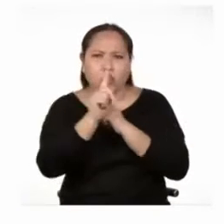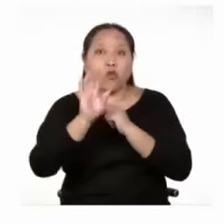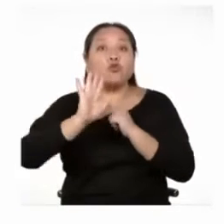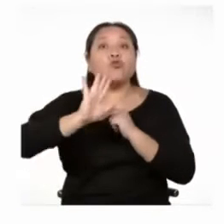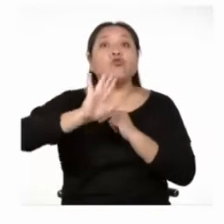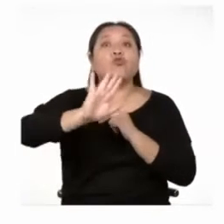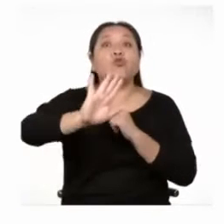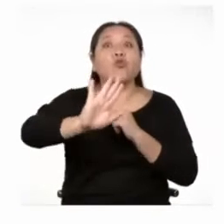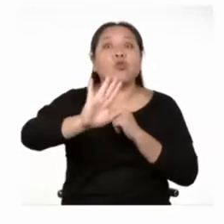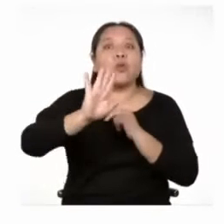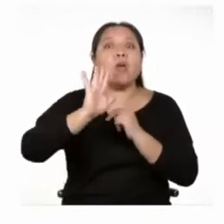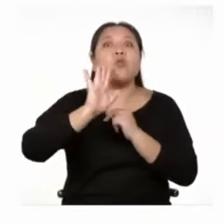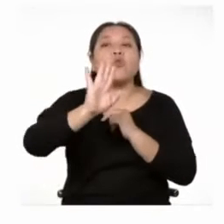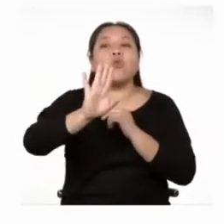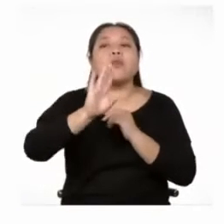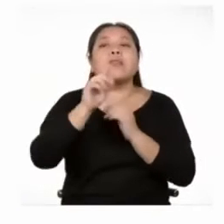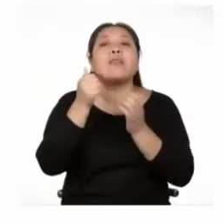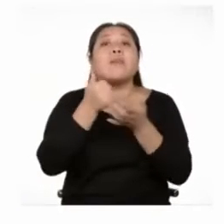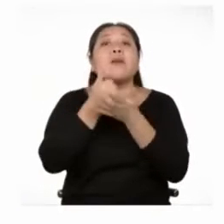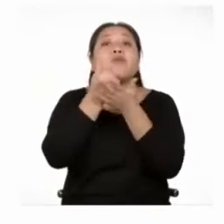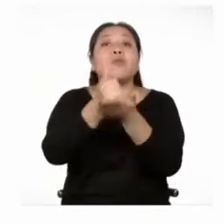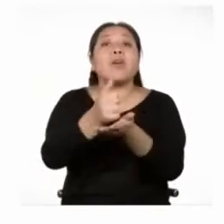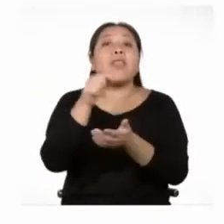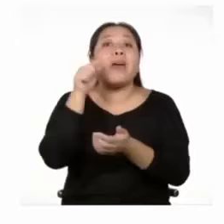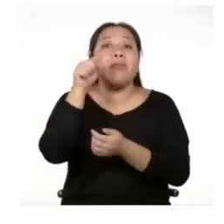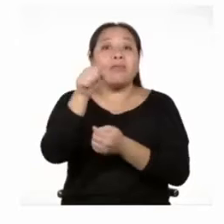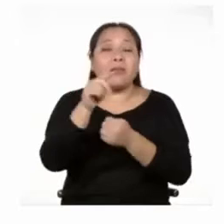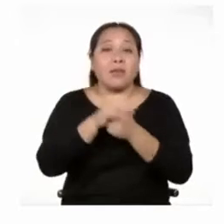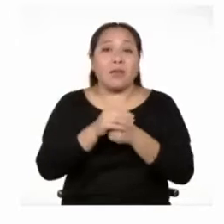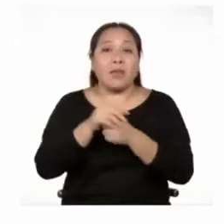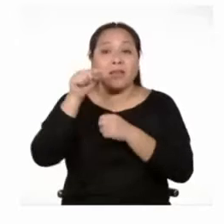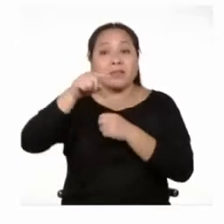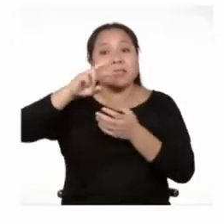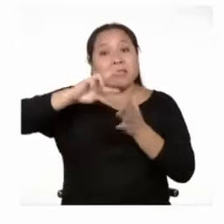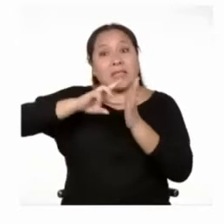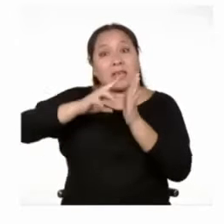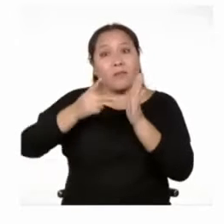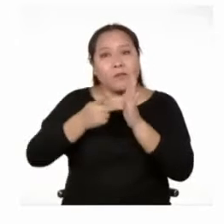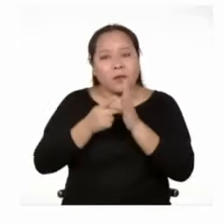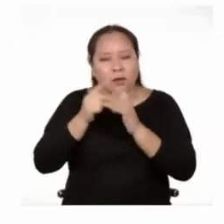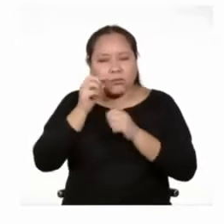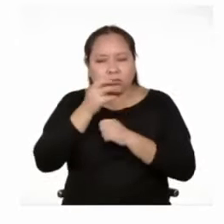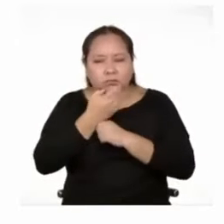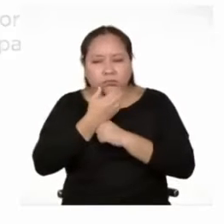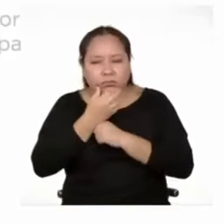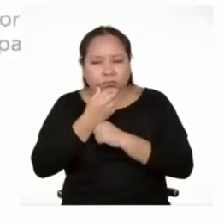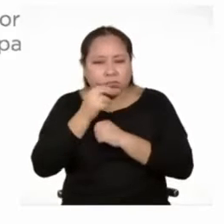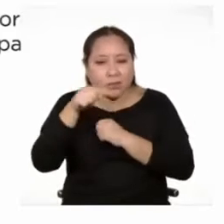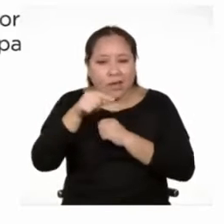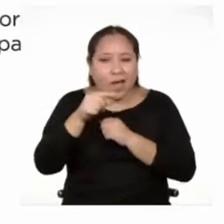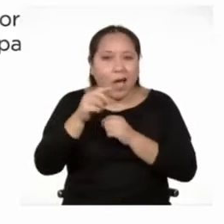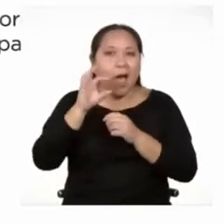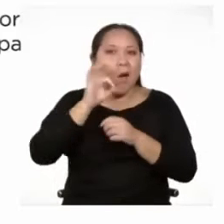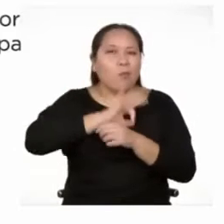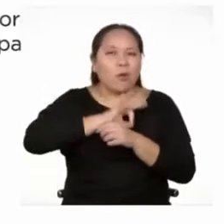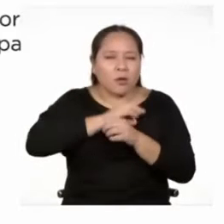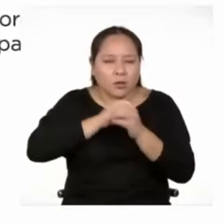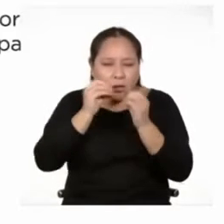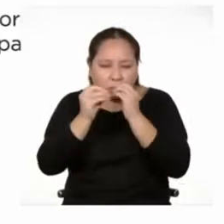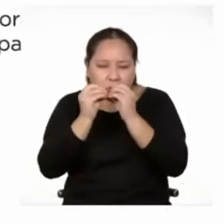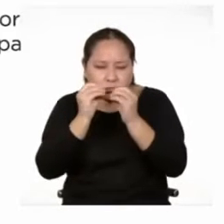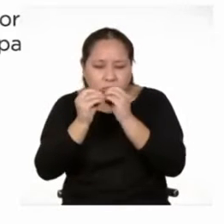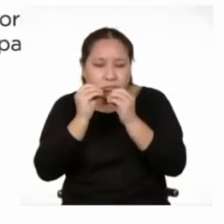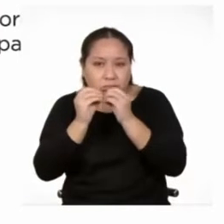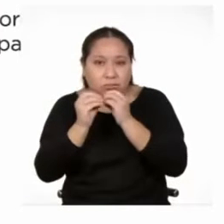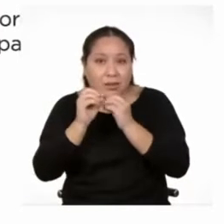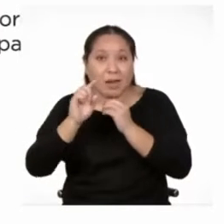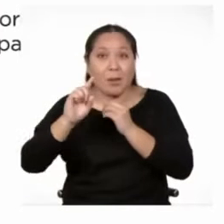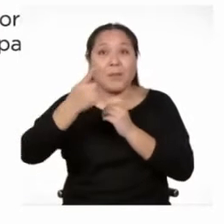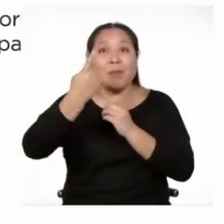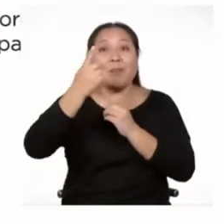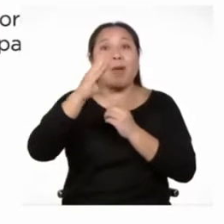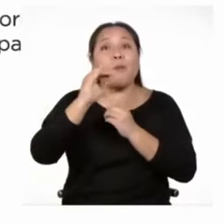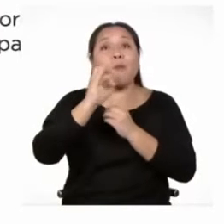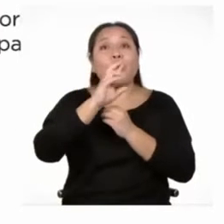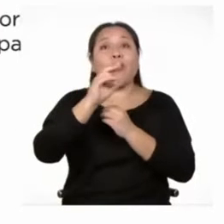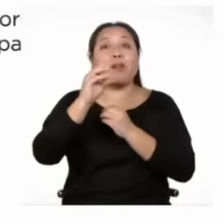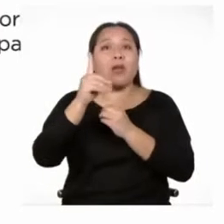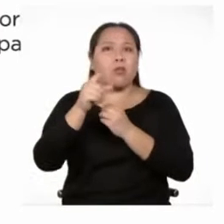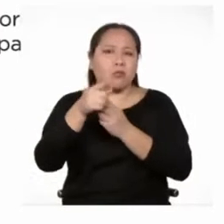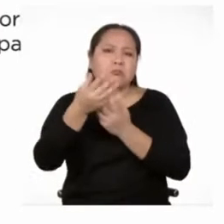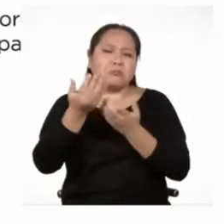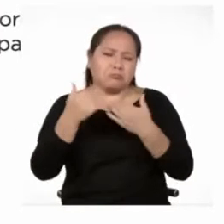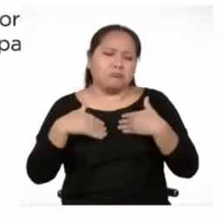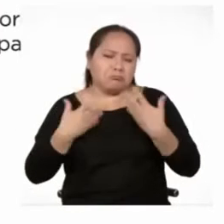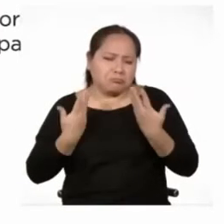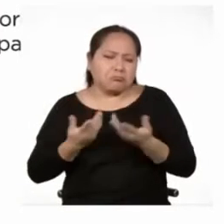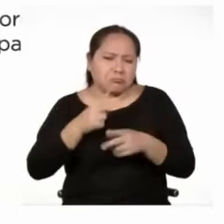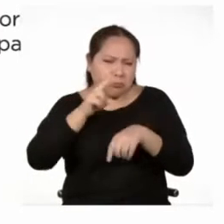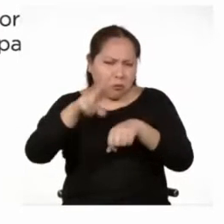y debe ser útil para ti. Eso significa que debes sacarle el máximo provecho. La primera versión puede tener